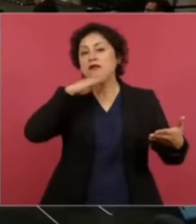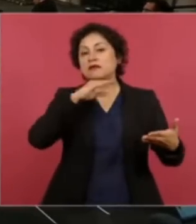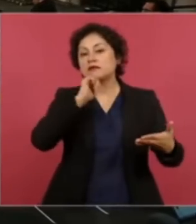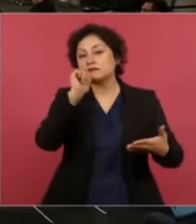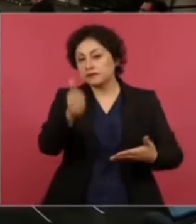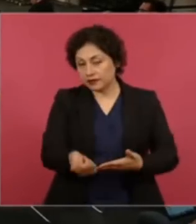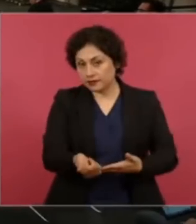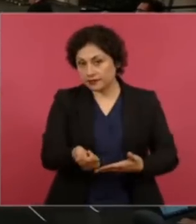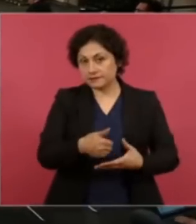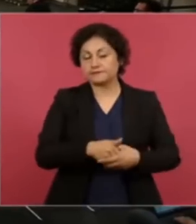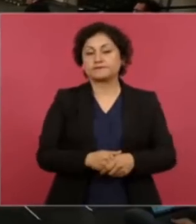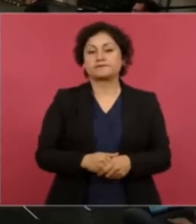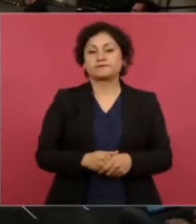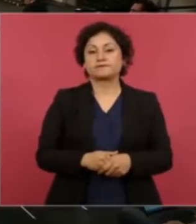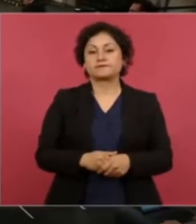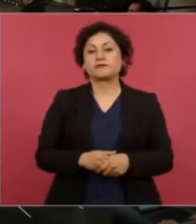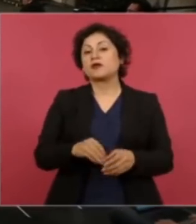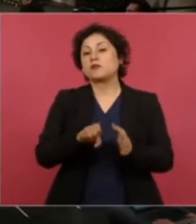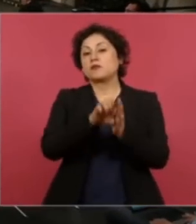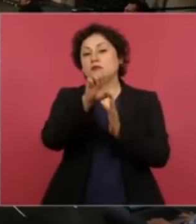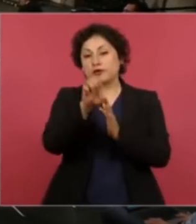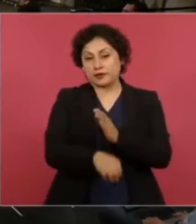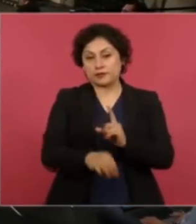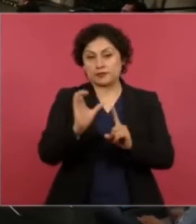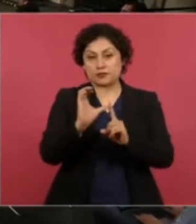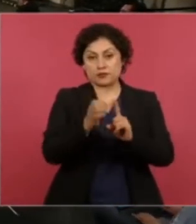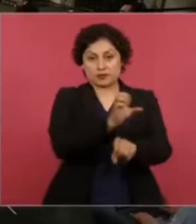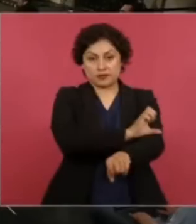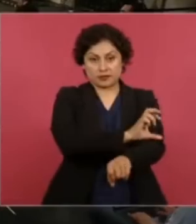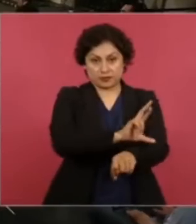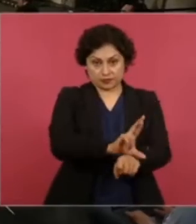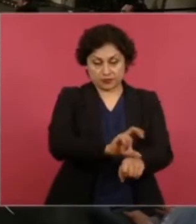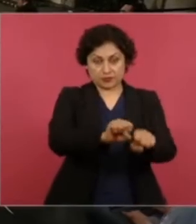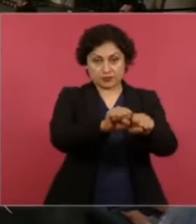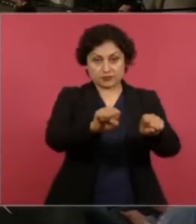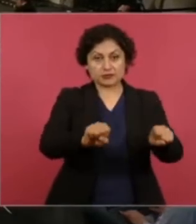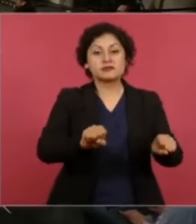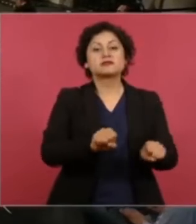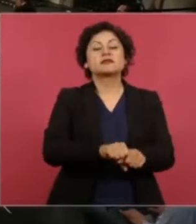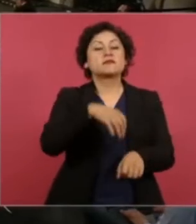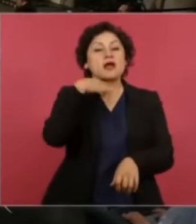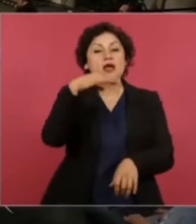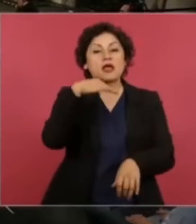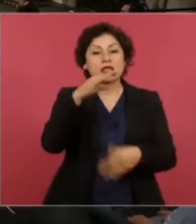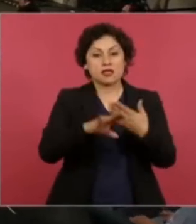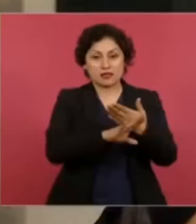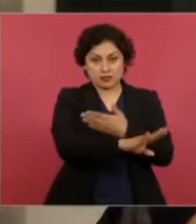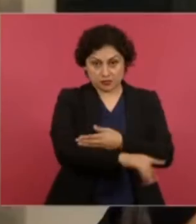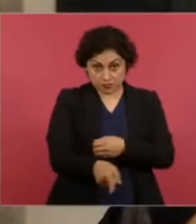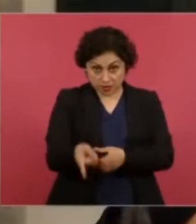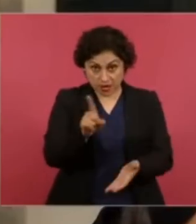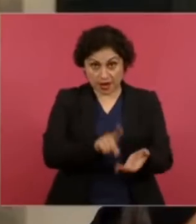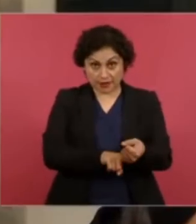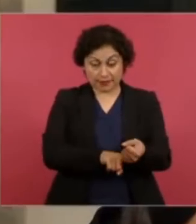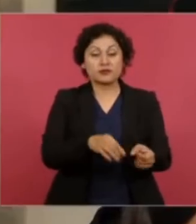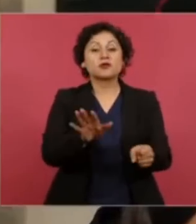comité, inobservando el acuerdo del Comité Coordinador del Sistema Nacional Anticorrupción, porque entre los